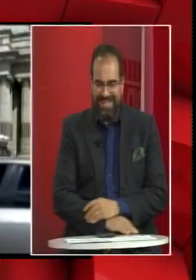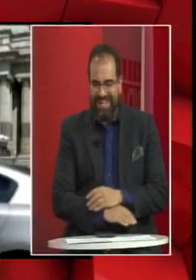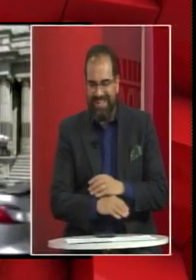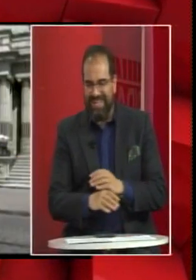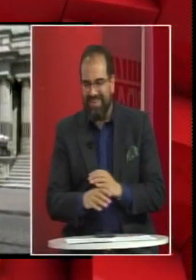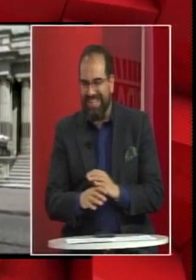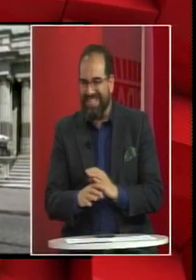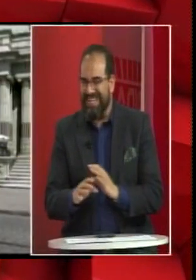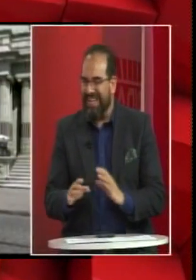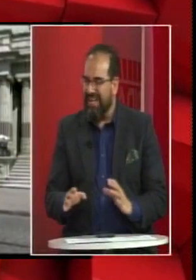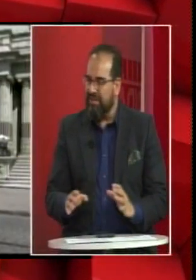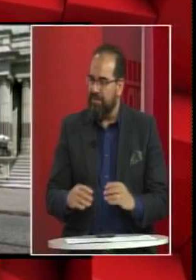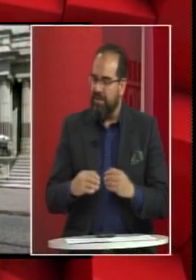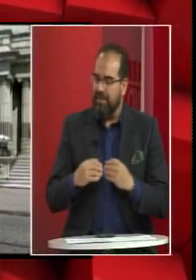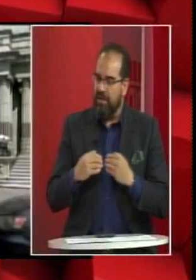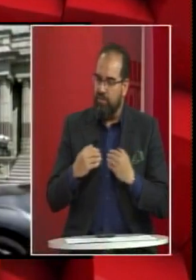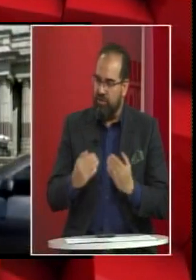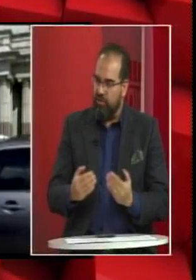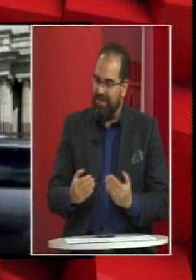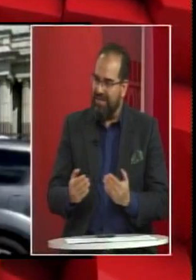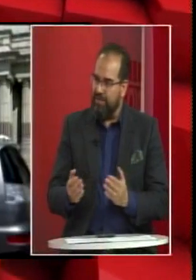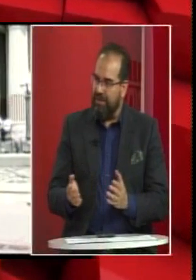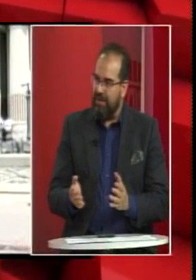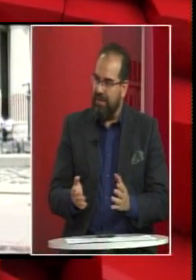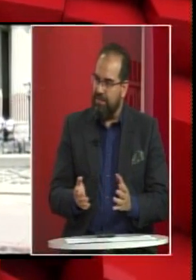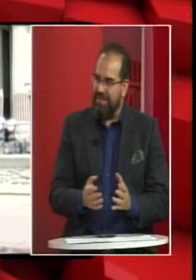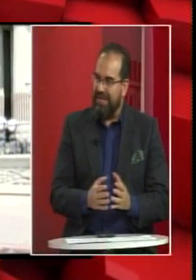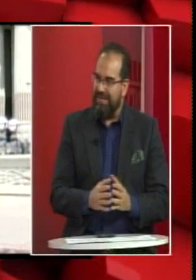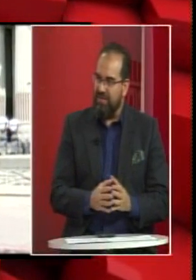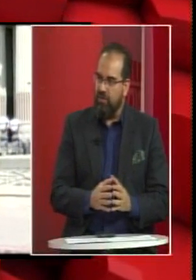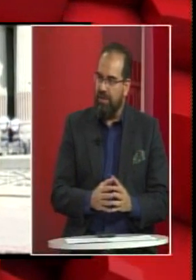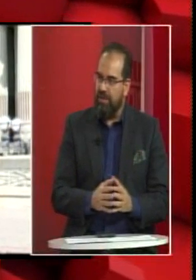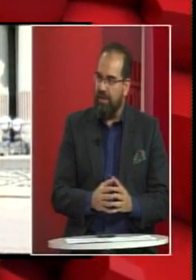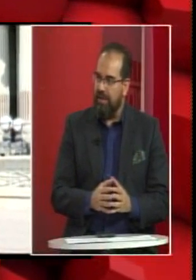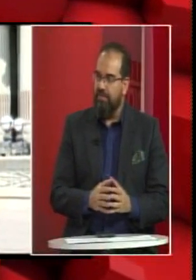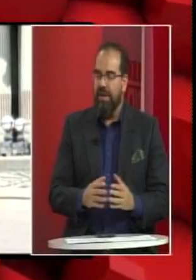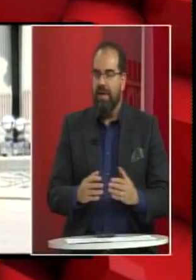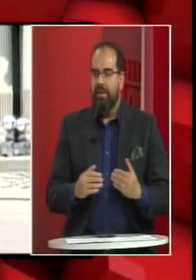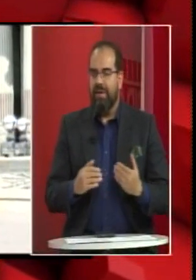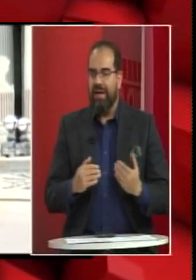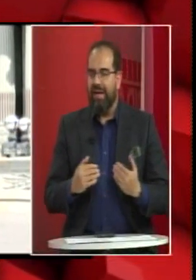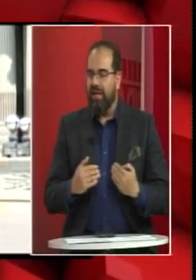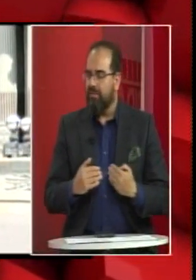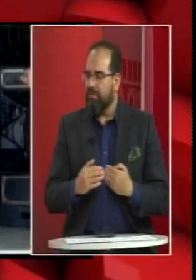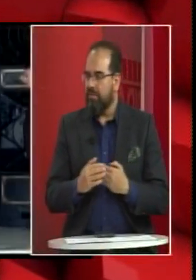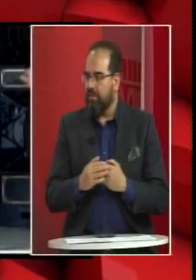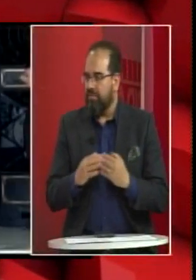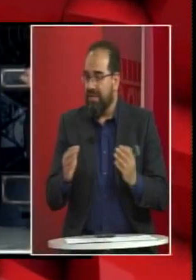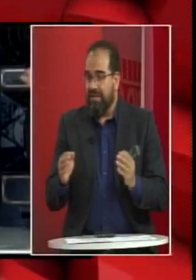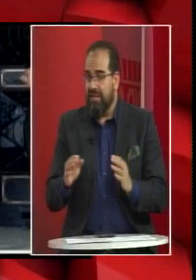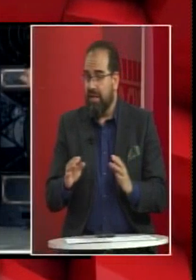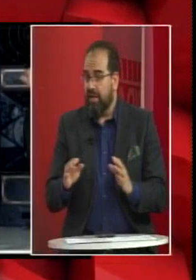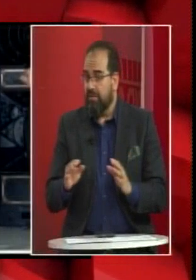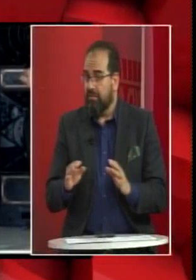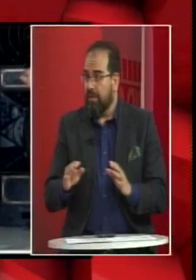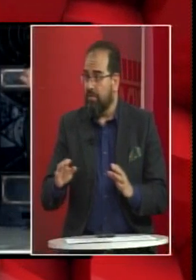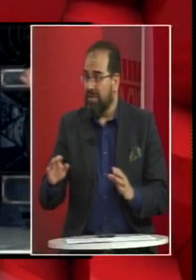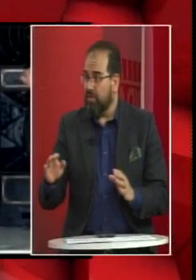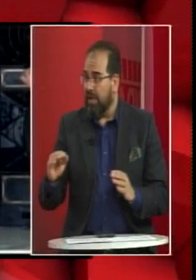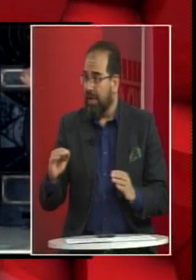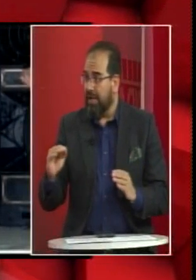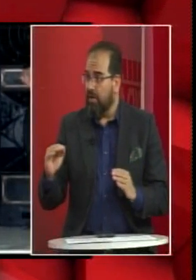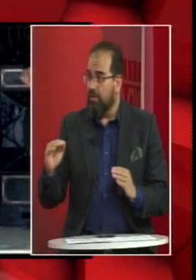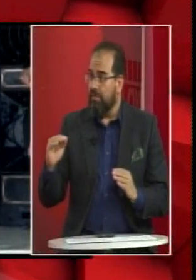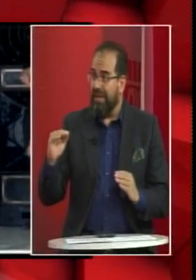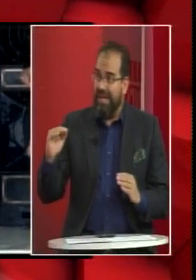es la diversidad de opciones en materia de especialización que tiene el INAP, para que, pues desde el